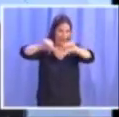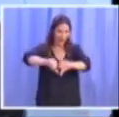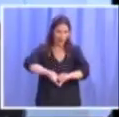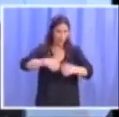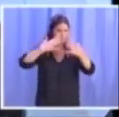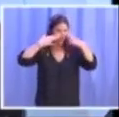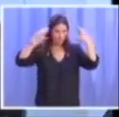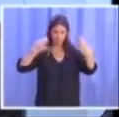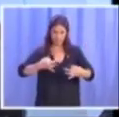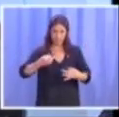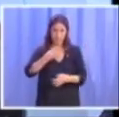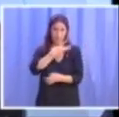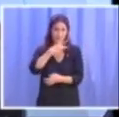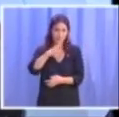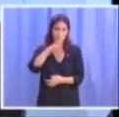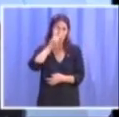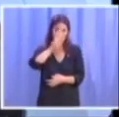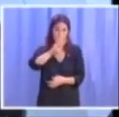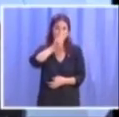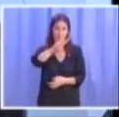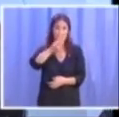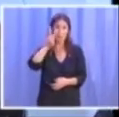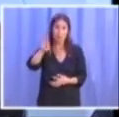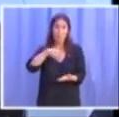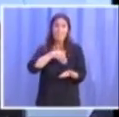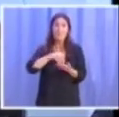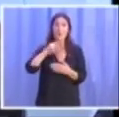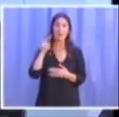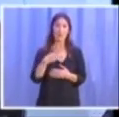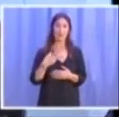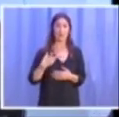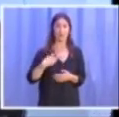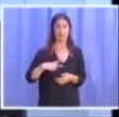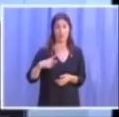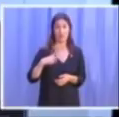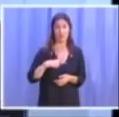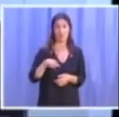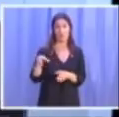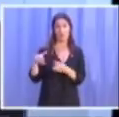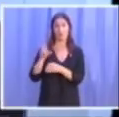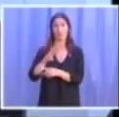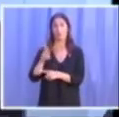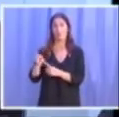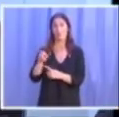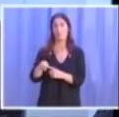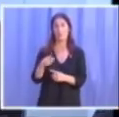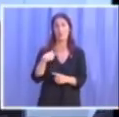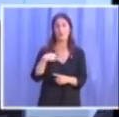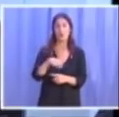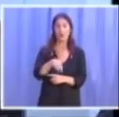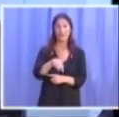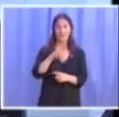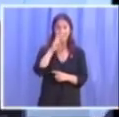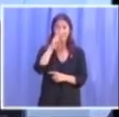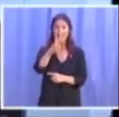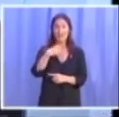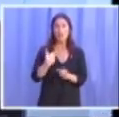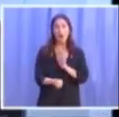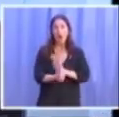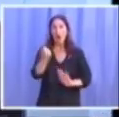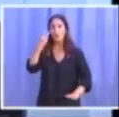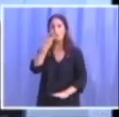arruinado, con 322 millones de euros de deuda que había creado el Partido Popular y en estos 3 años hemos ahorrado 30 millones de